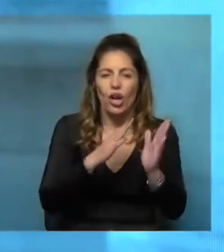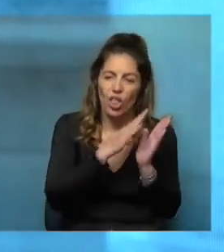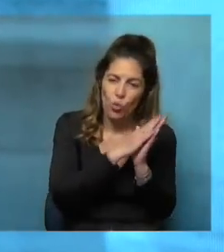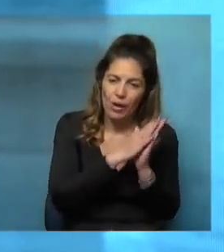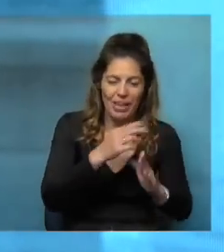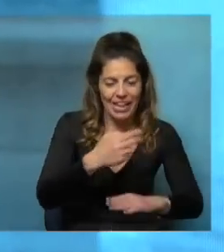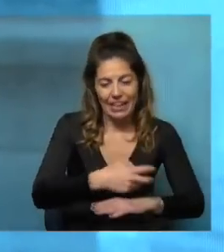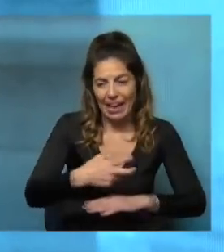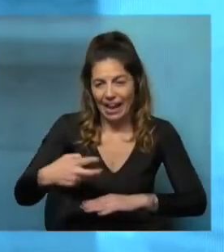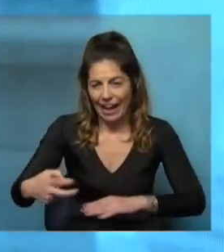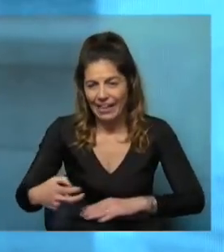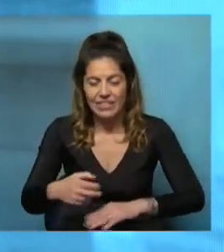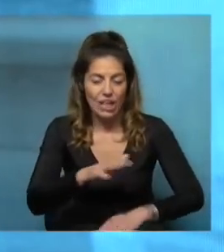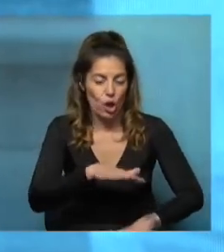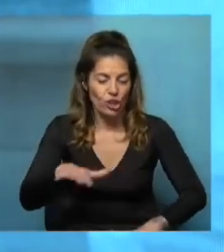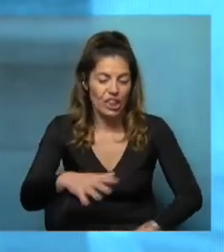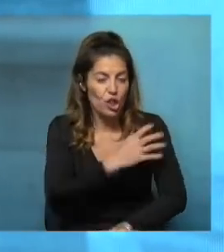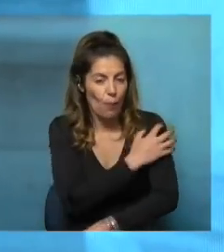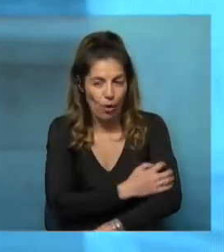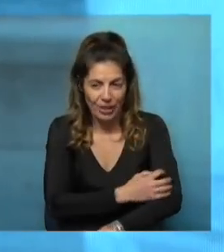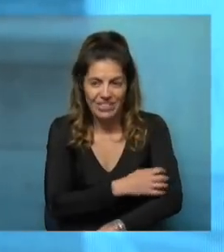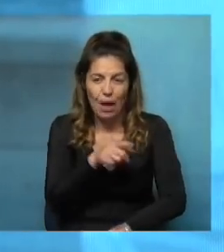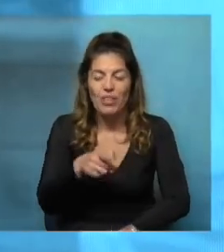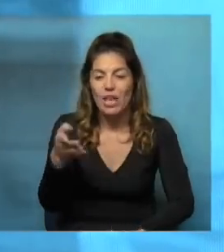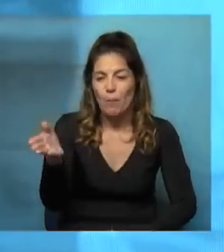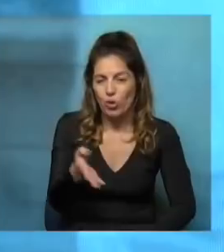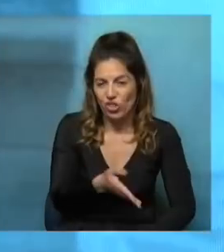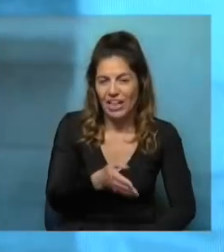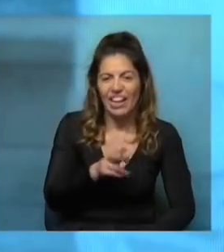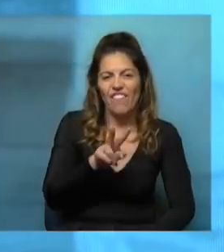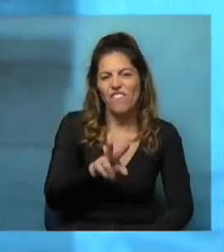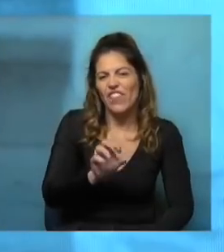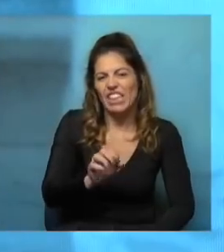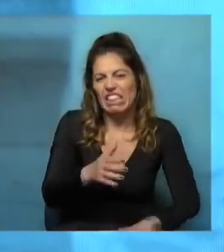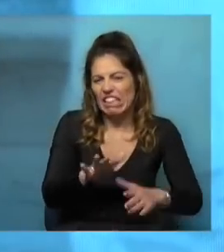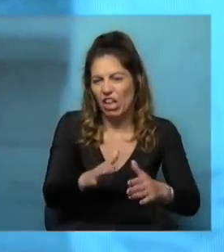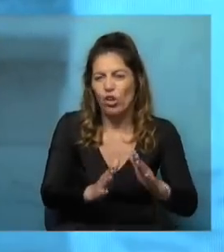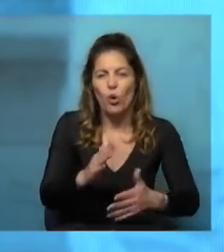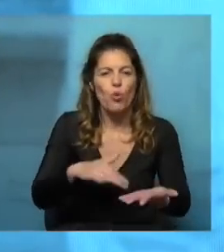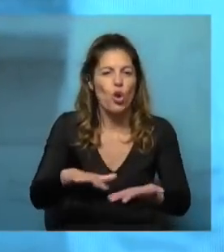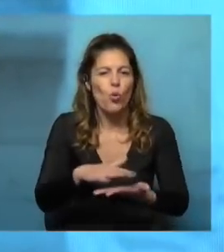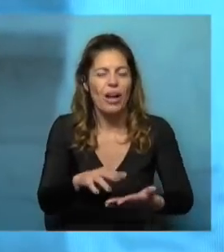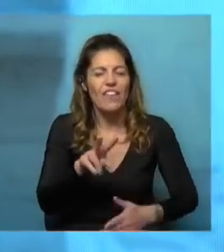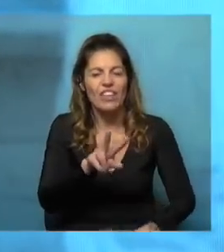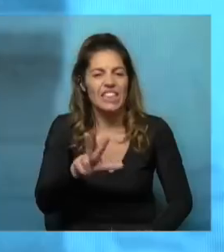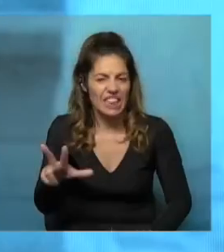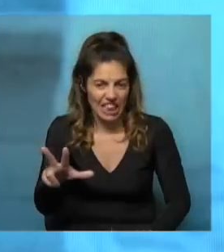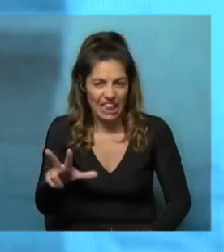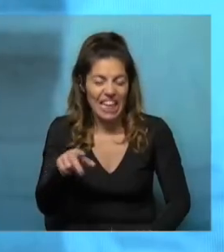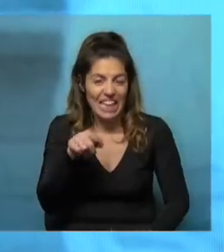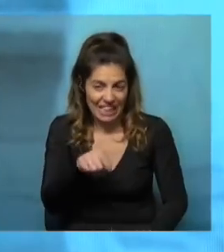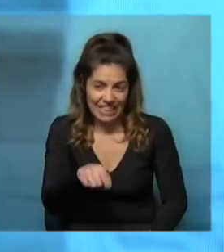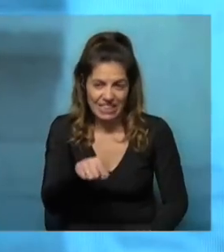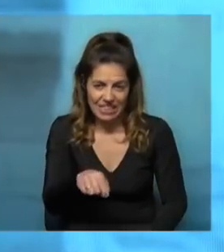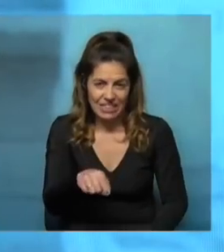los niños la pobreza pero ese porcentaje se veía algo en algunos lugares veinte y otros 23 es